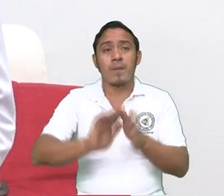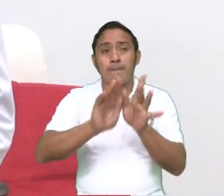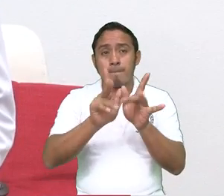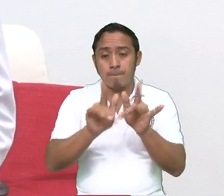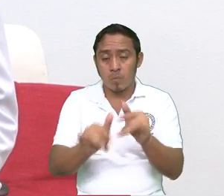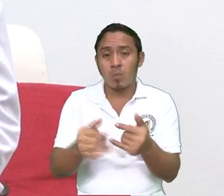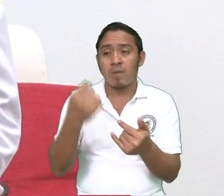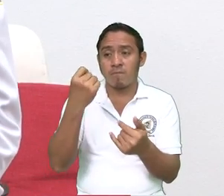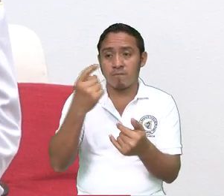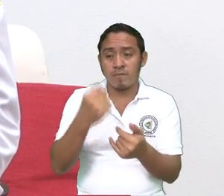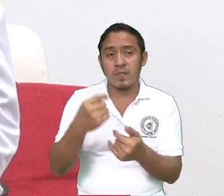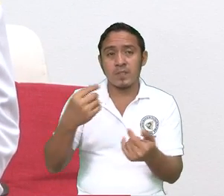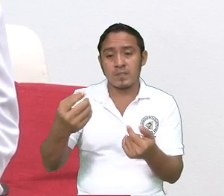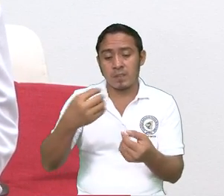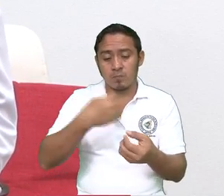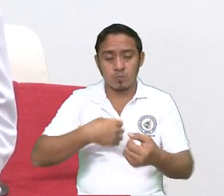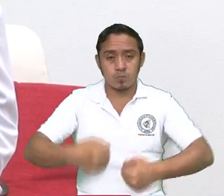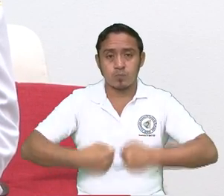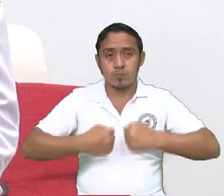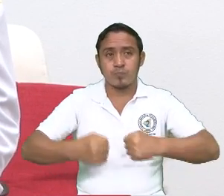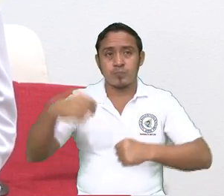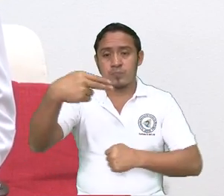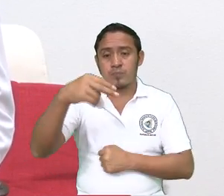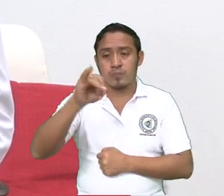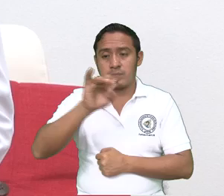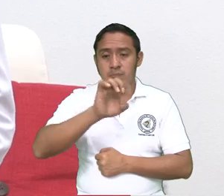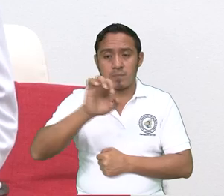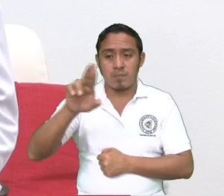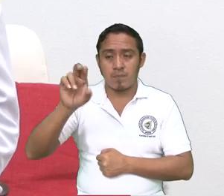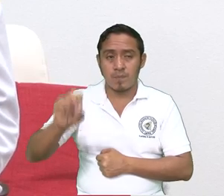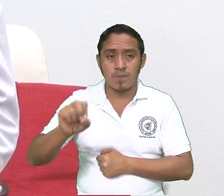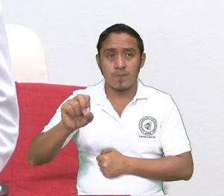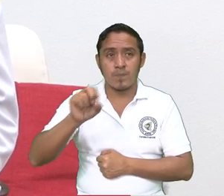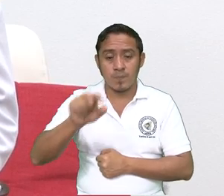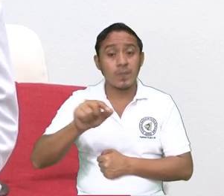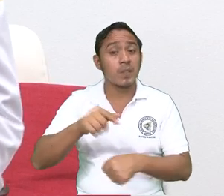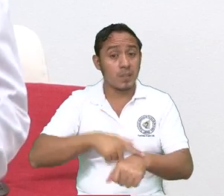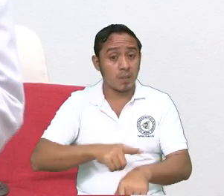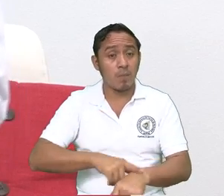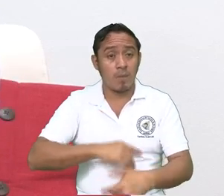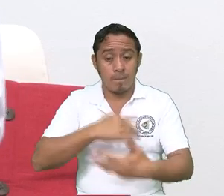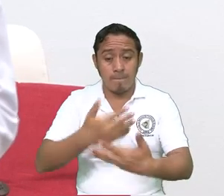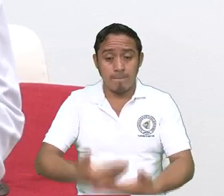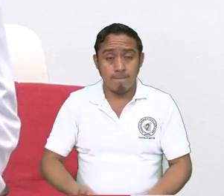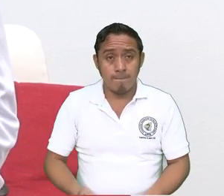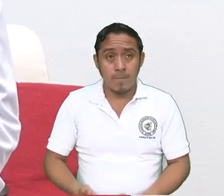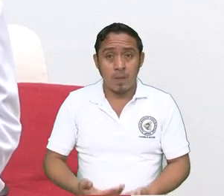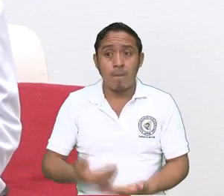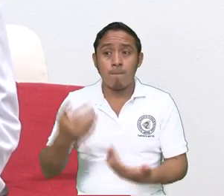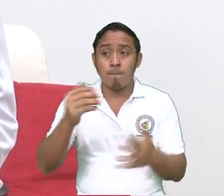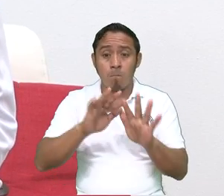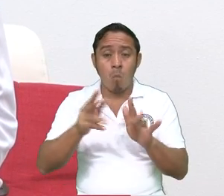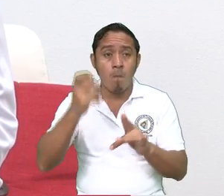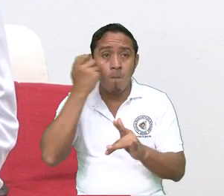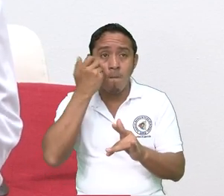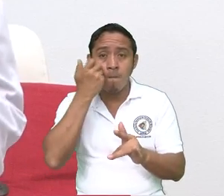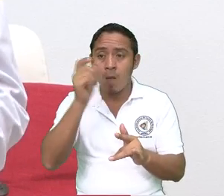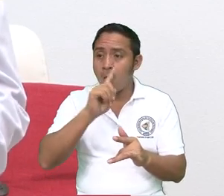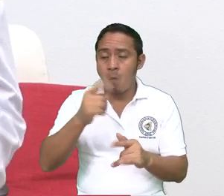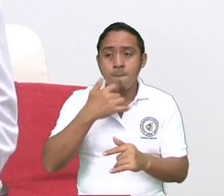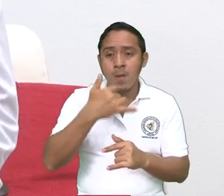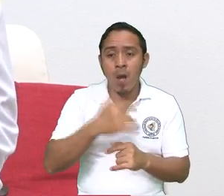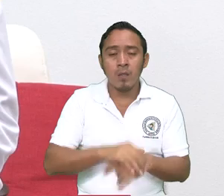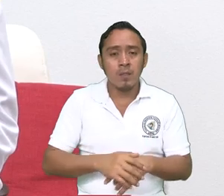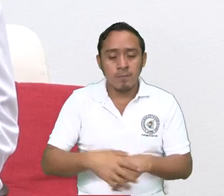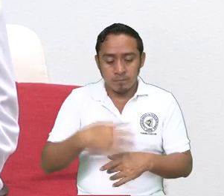consume hierro es decir el hierro es fundamental en el embarazo no porque la mujer está enferma verdad sino